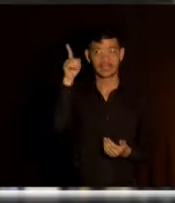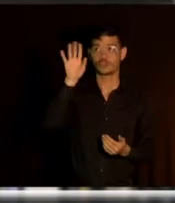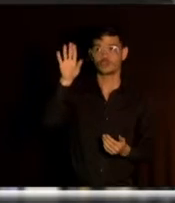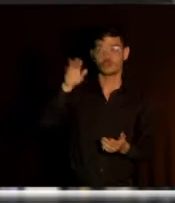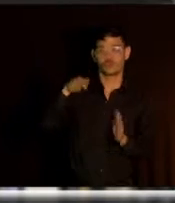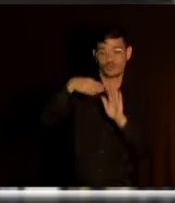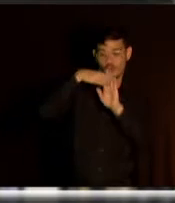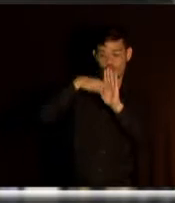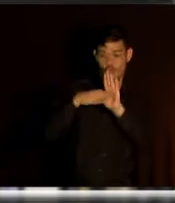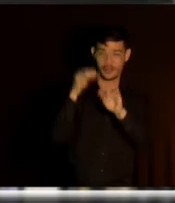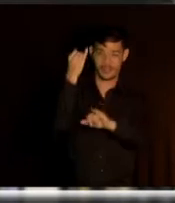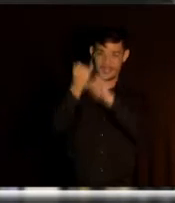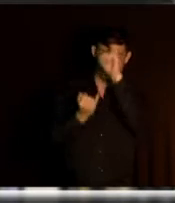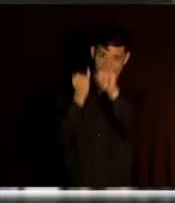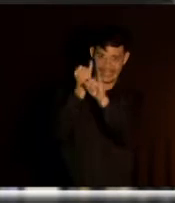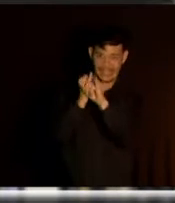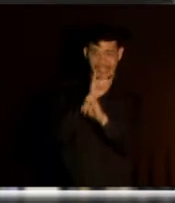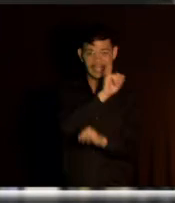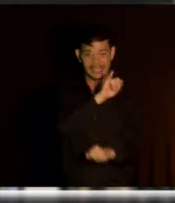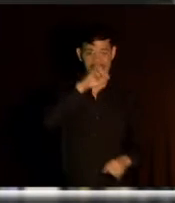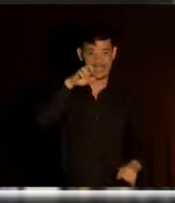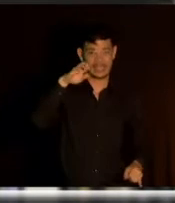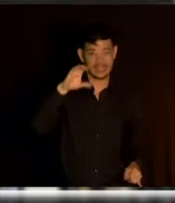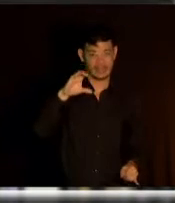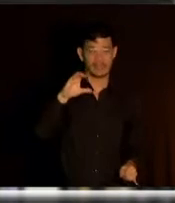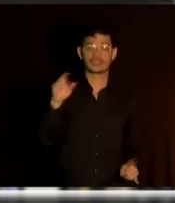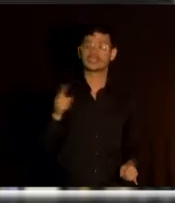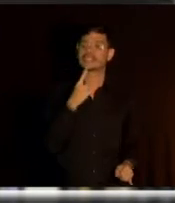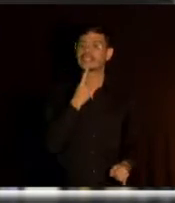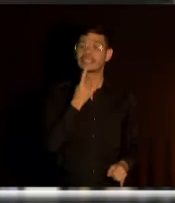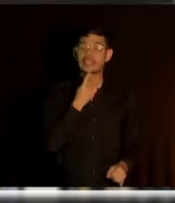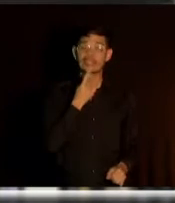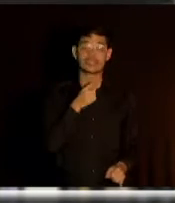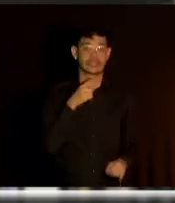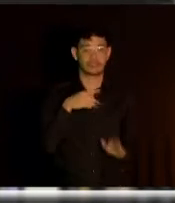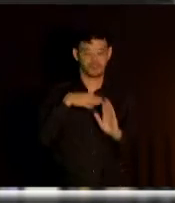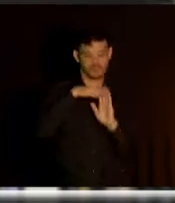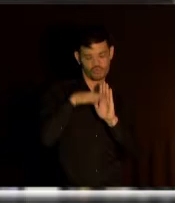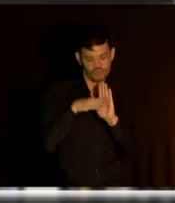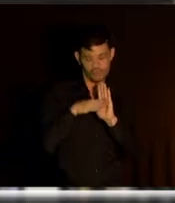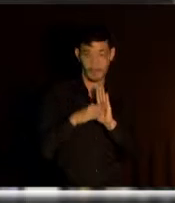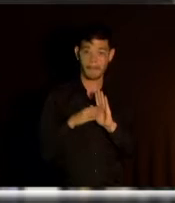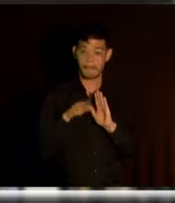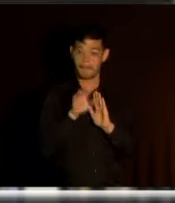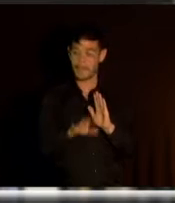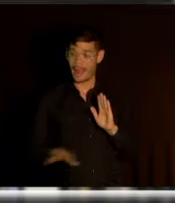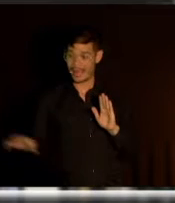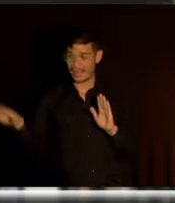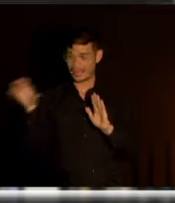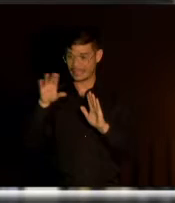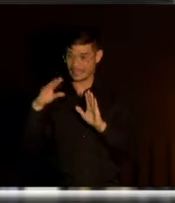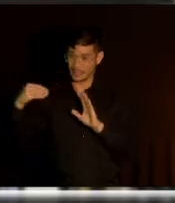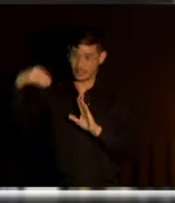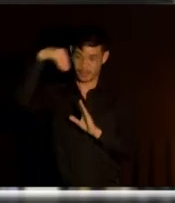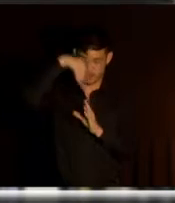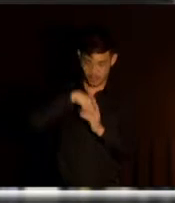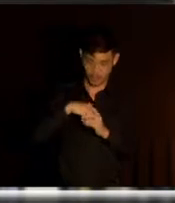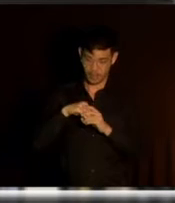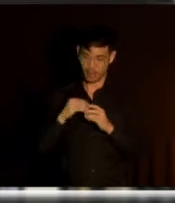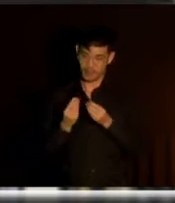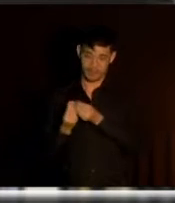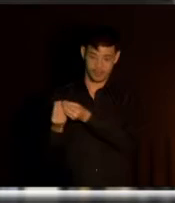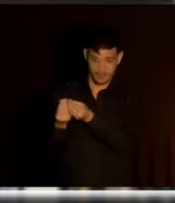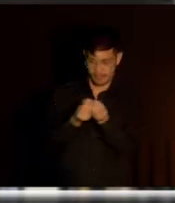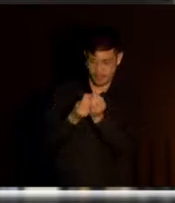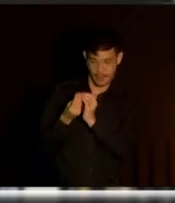que la política para los países que hacen parte o son miembros del IPC sea en que los